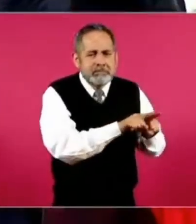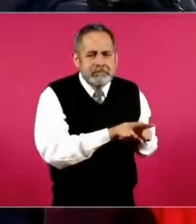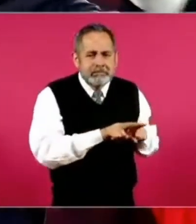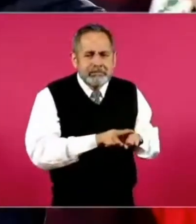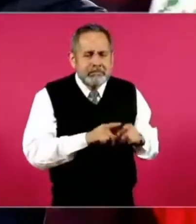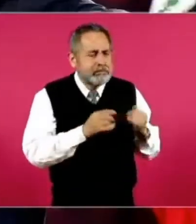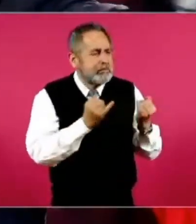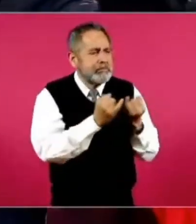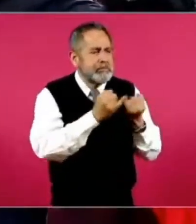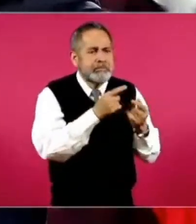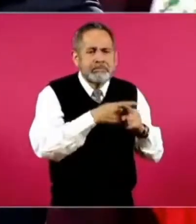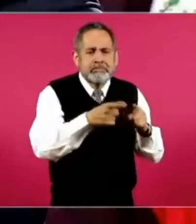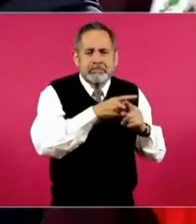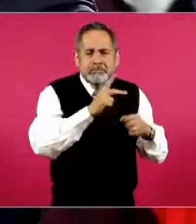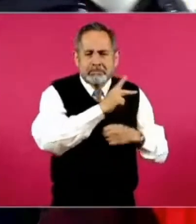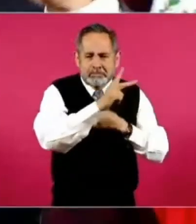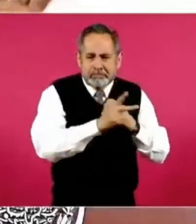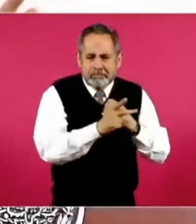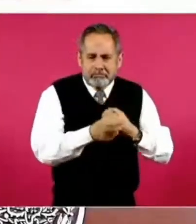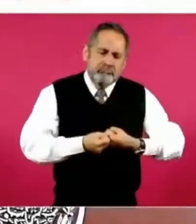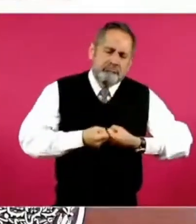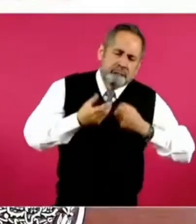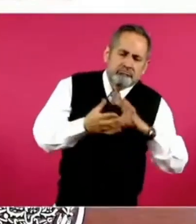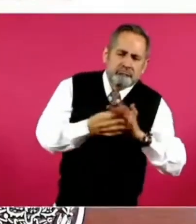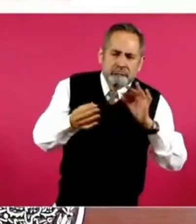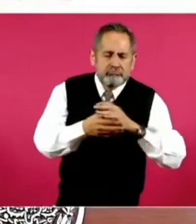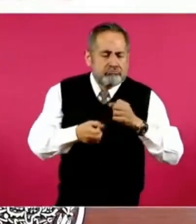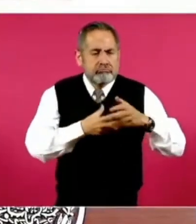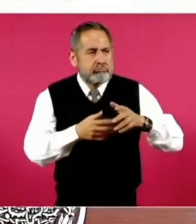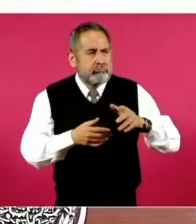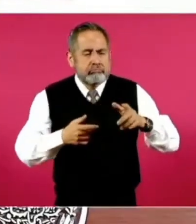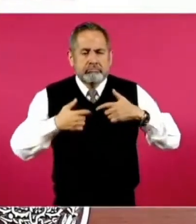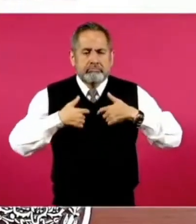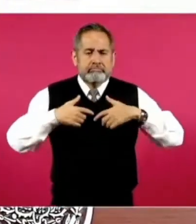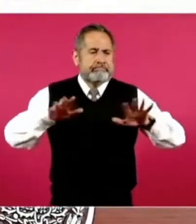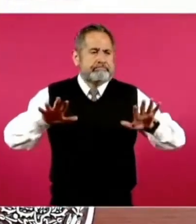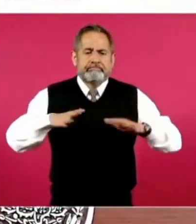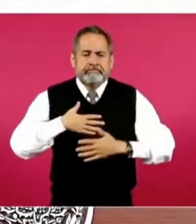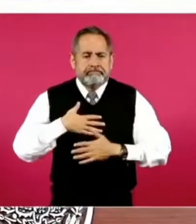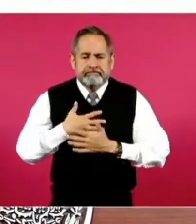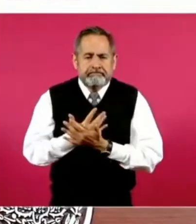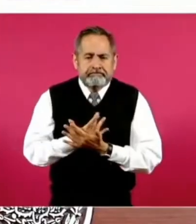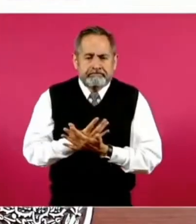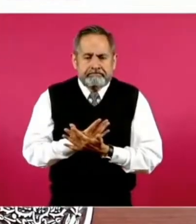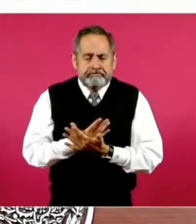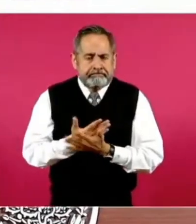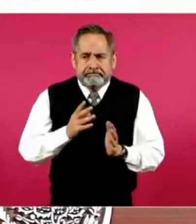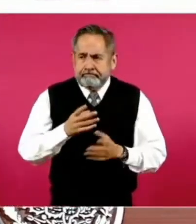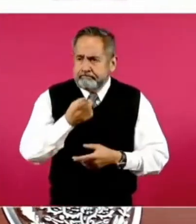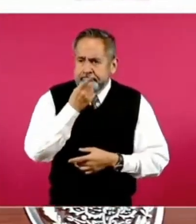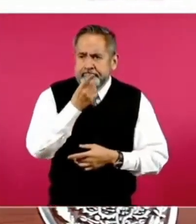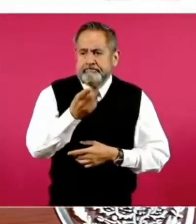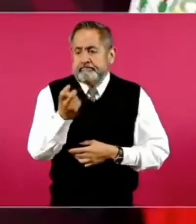todos los países a manifestarse. Nosotros tenemos que esperarnos.